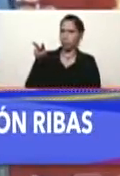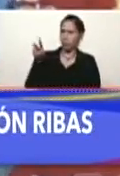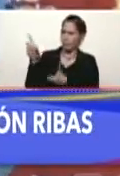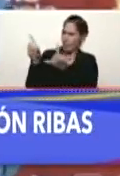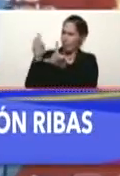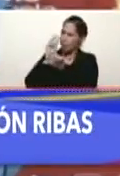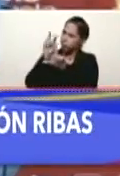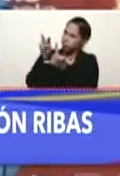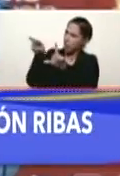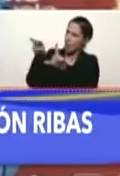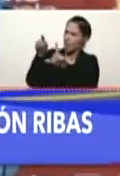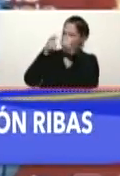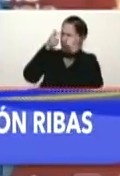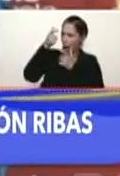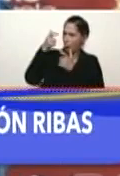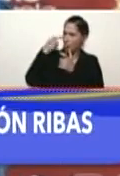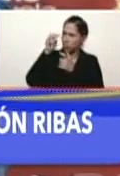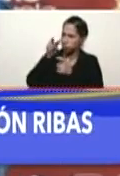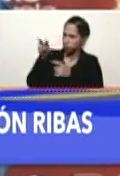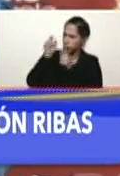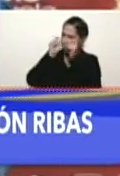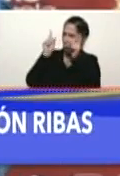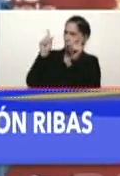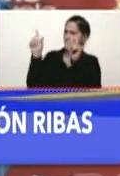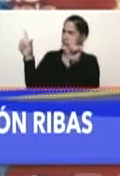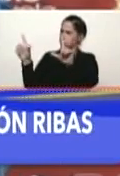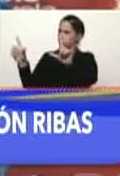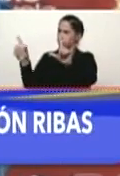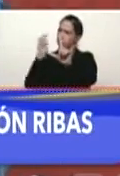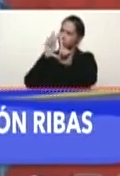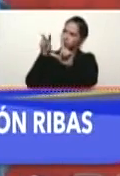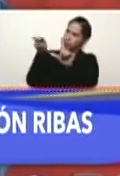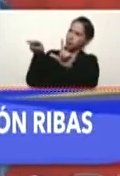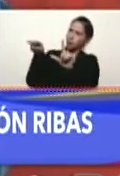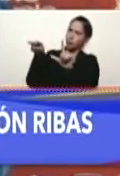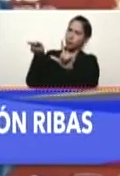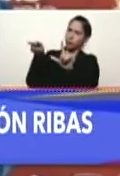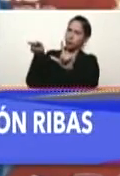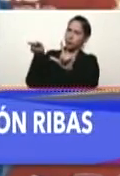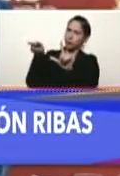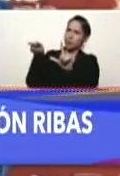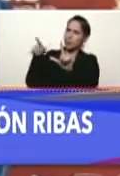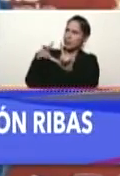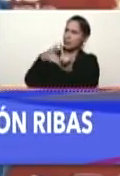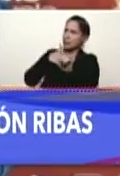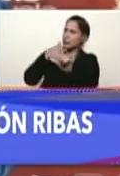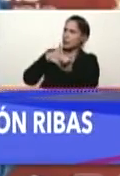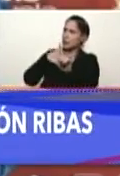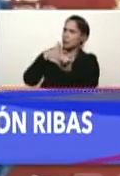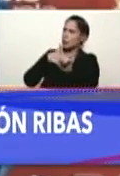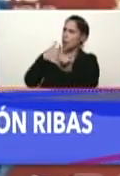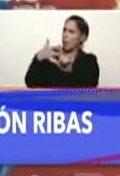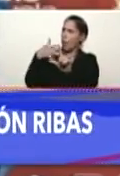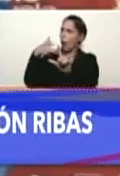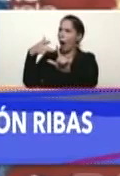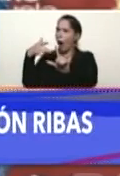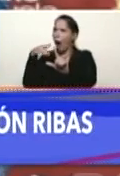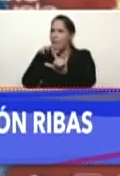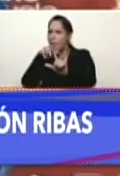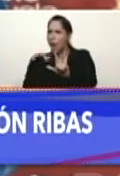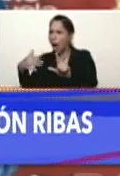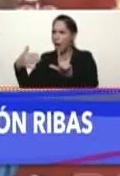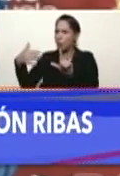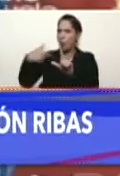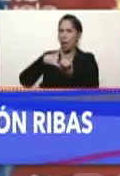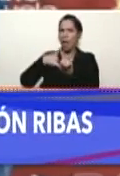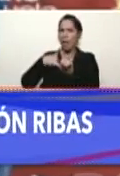puso a ver a Chávez por el televisor. Y sintió que le estaba hablando a ella. Y en un momento dado entró como